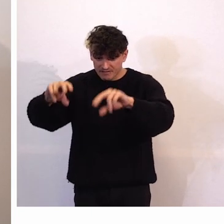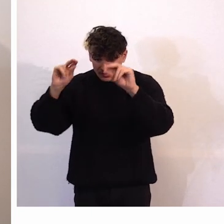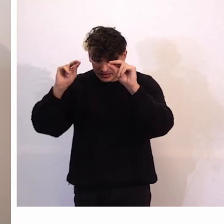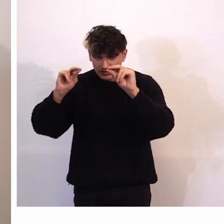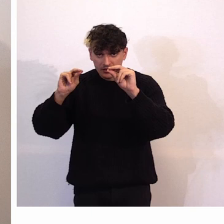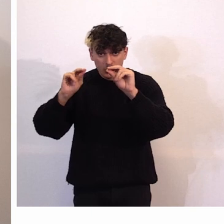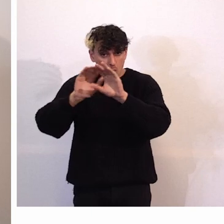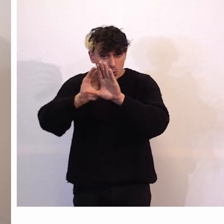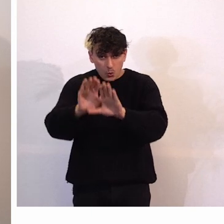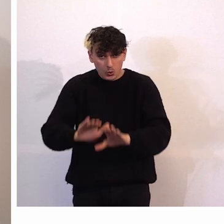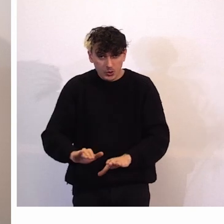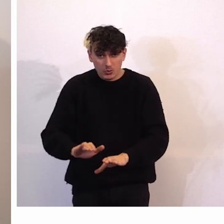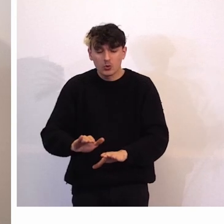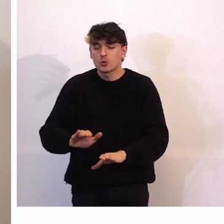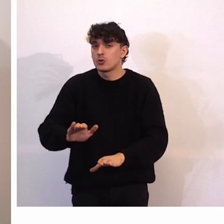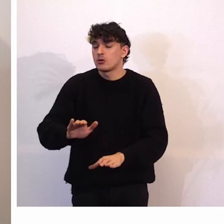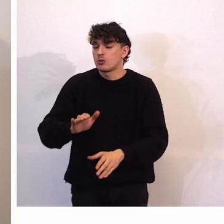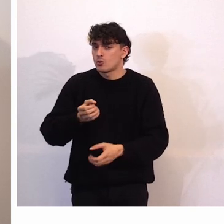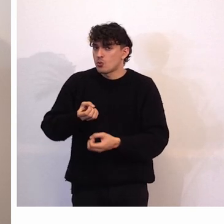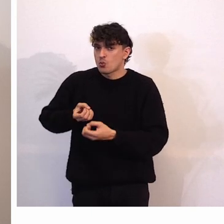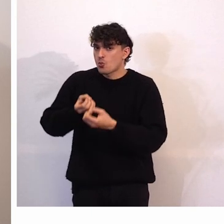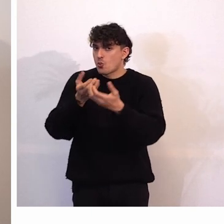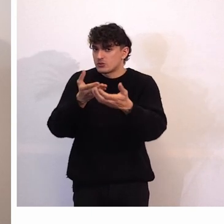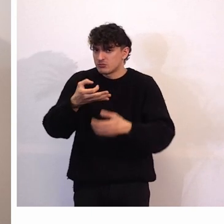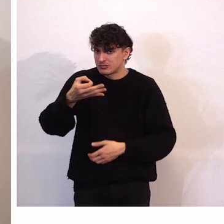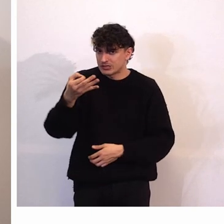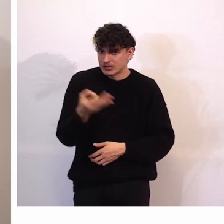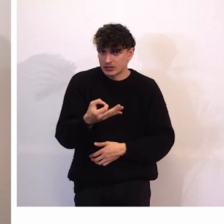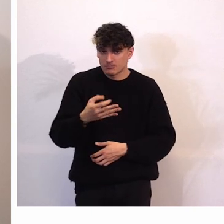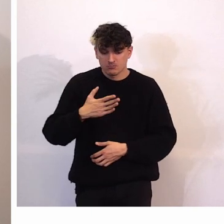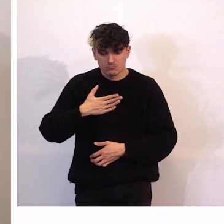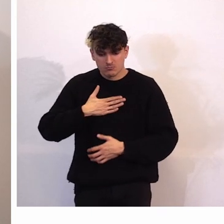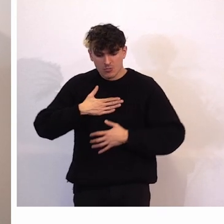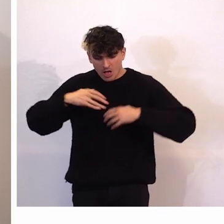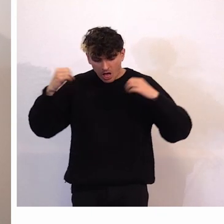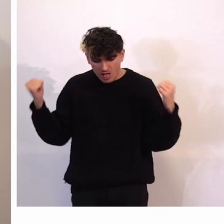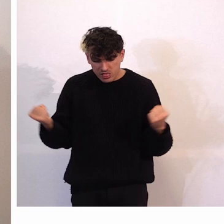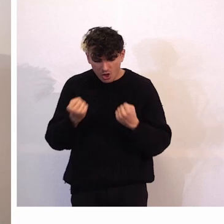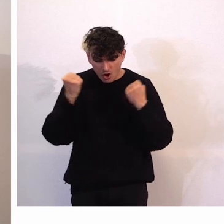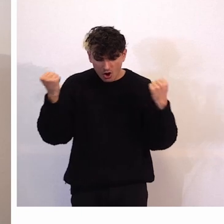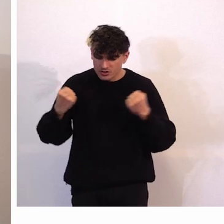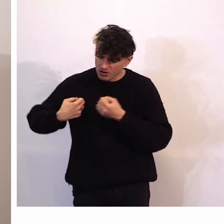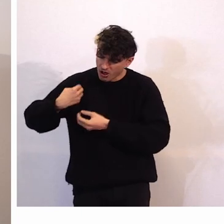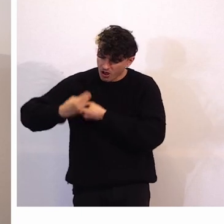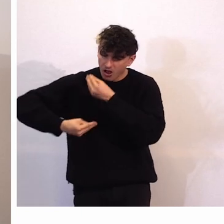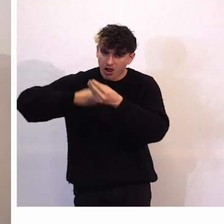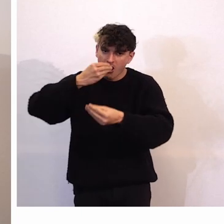parece importante contaros que mis acciones de activismo